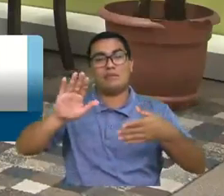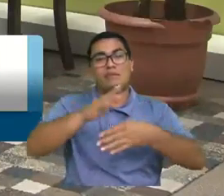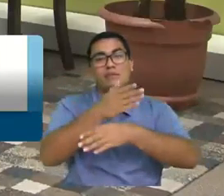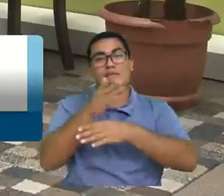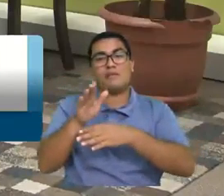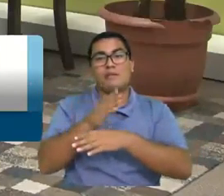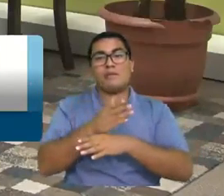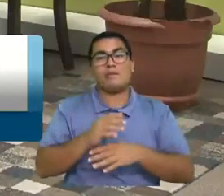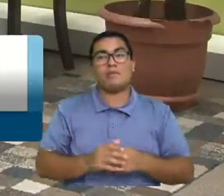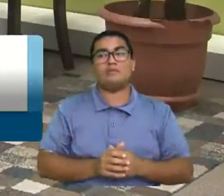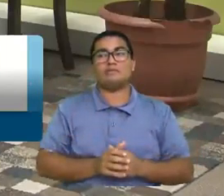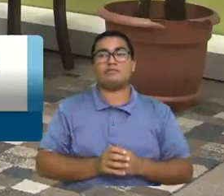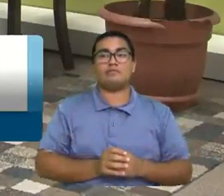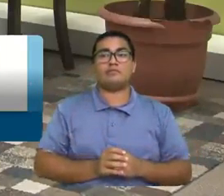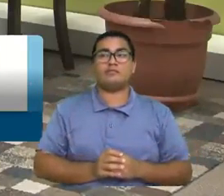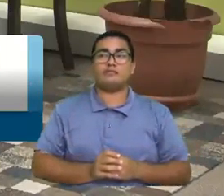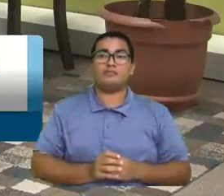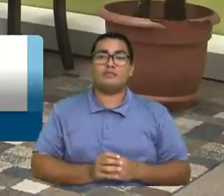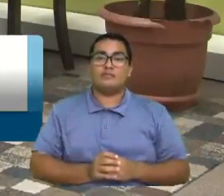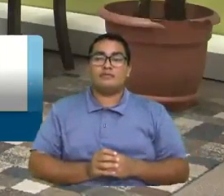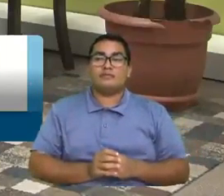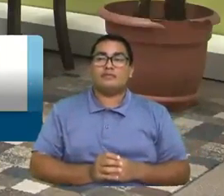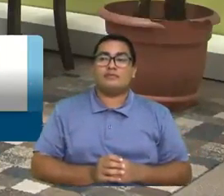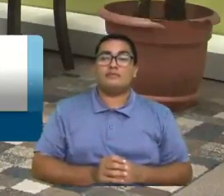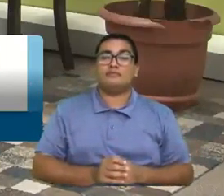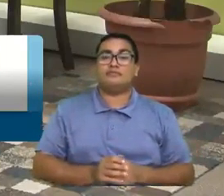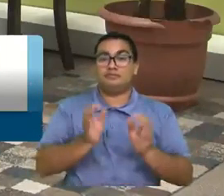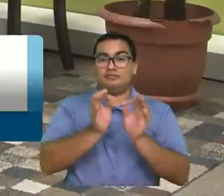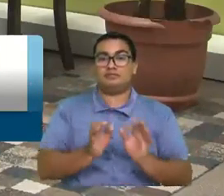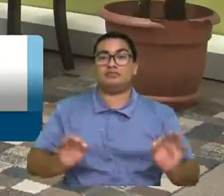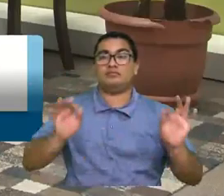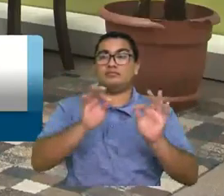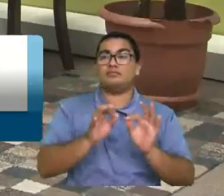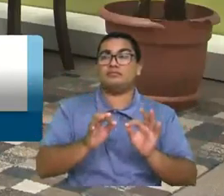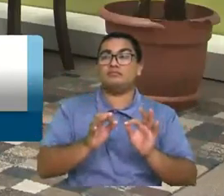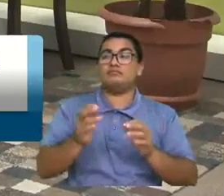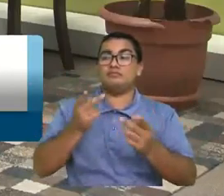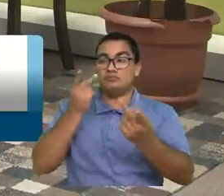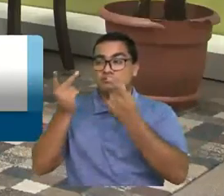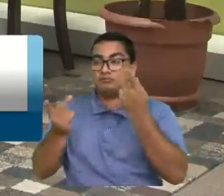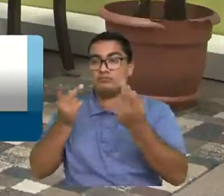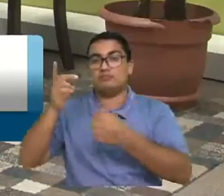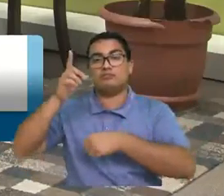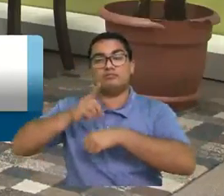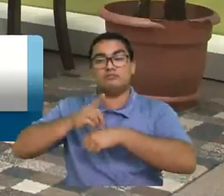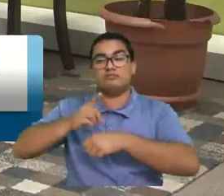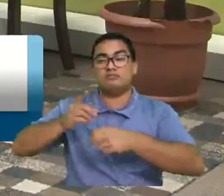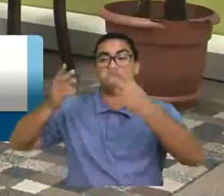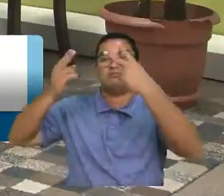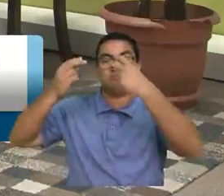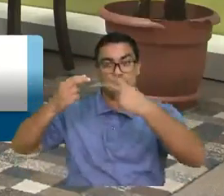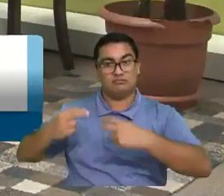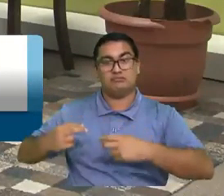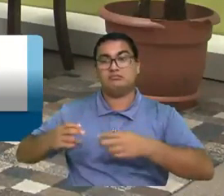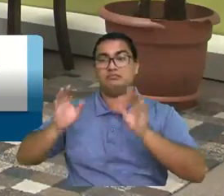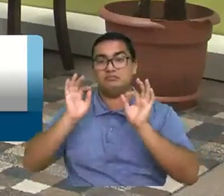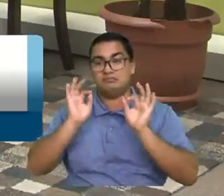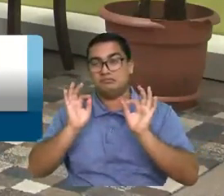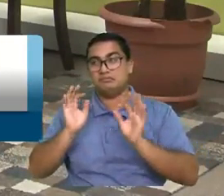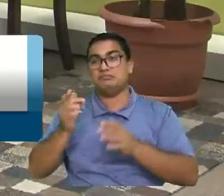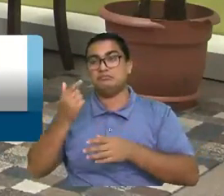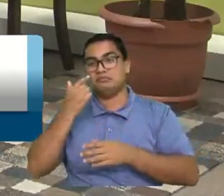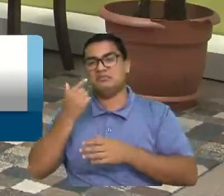Bueno, entonces, uno, lo más adecuado es ir al médico para que el médico te examine, te revise y de